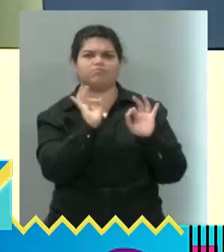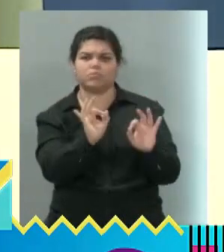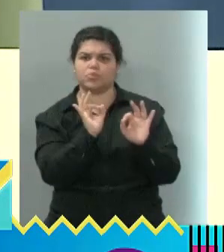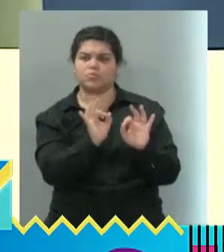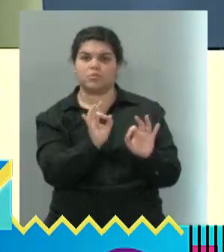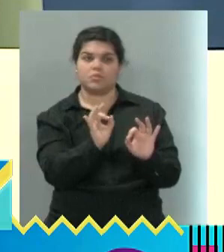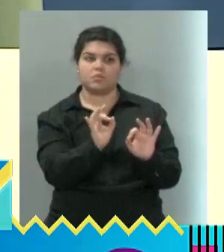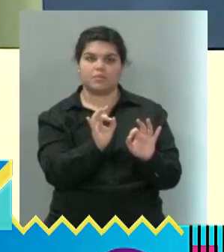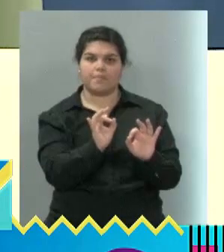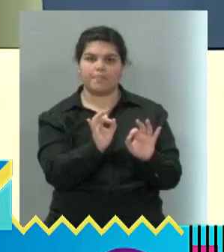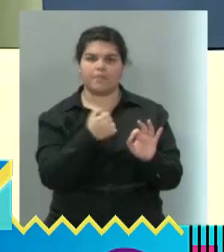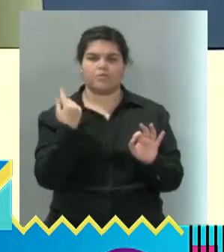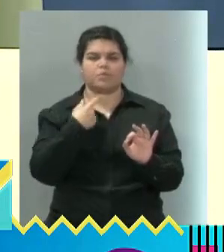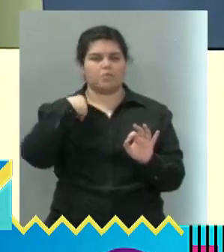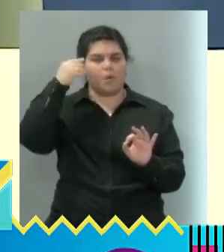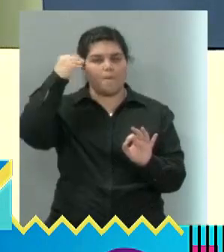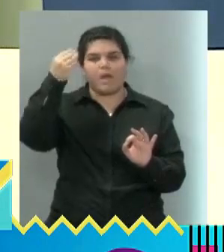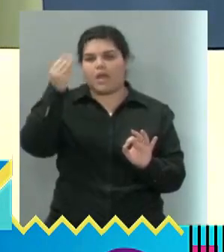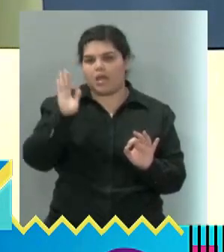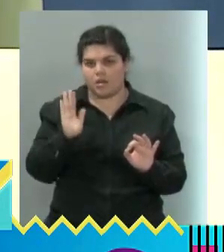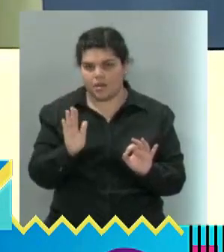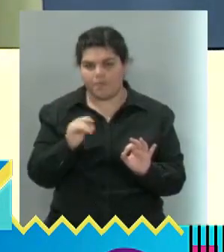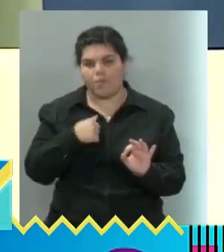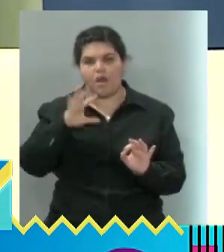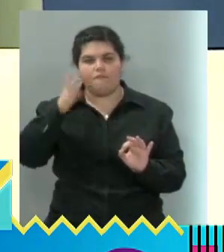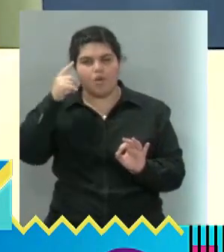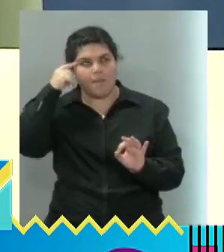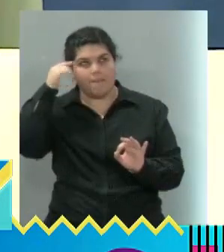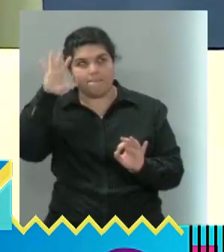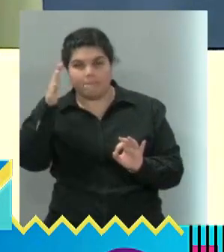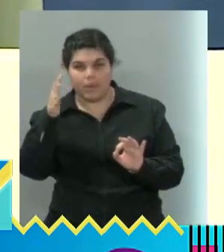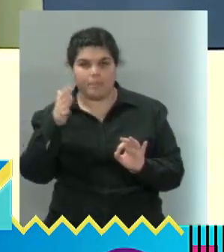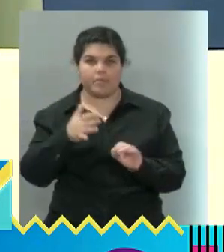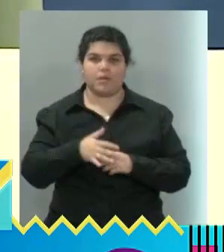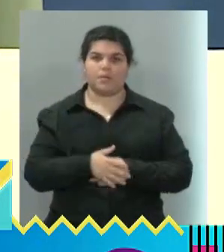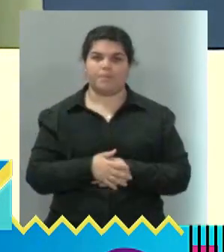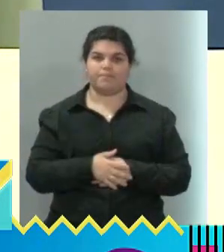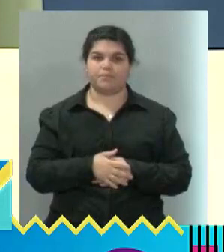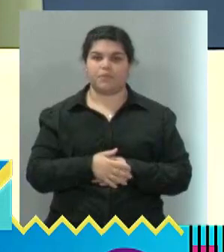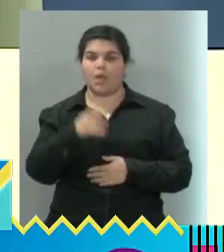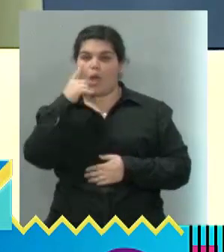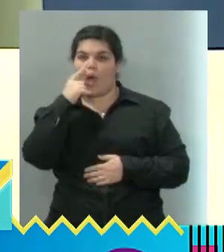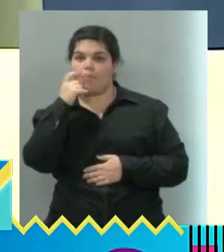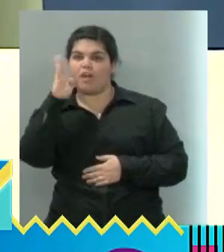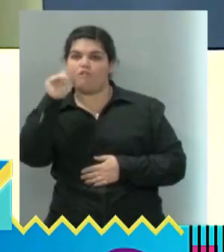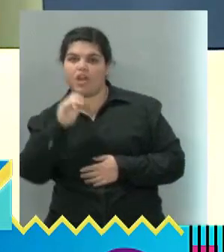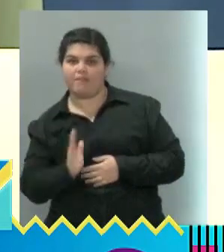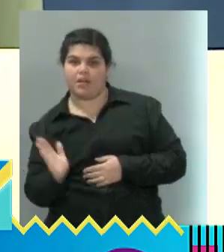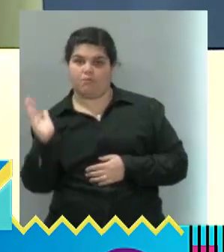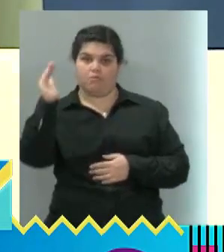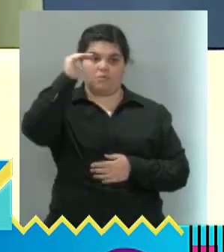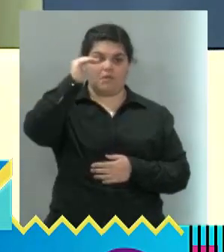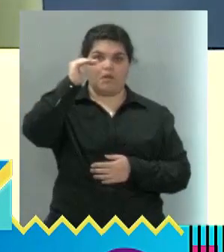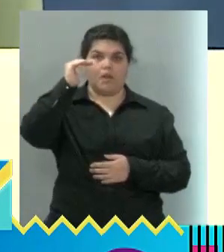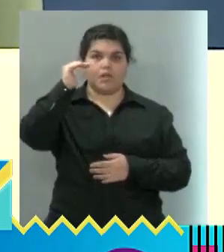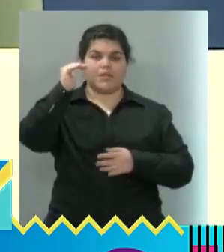gran movimiento, si nos imaginamos, ¿no?, así mentalmente de pinzas, Bolívar desde el norte y San Martín desde